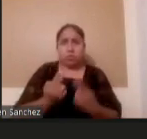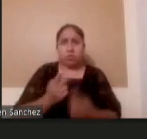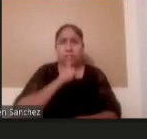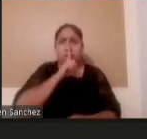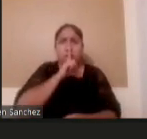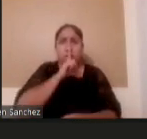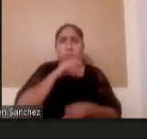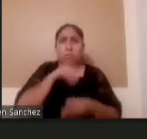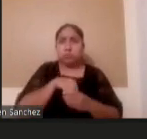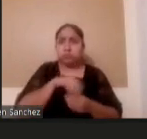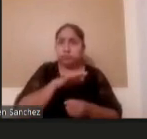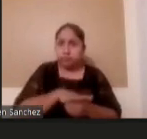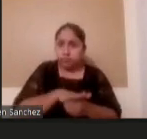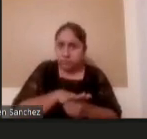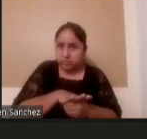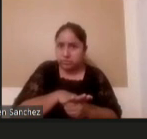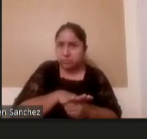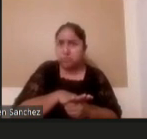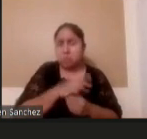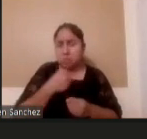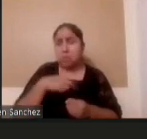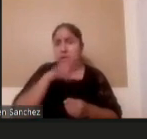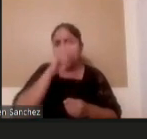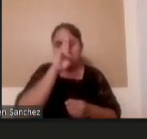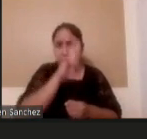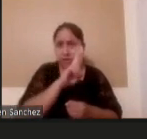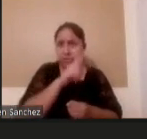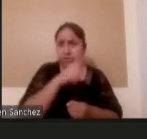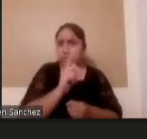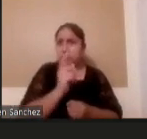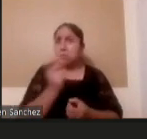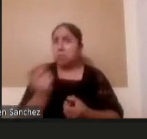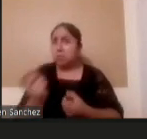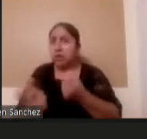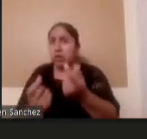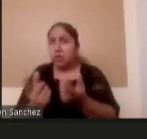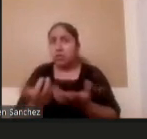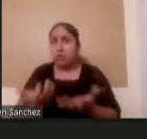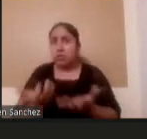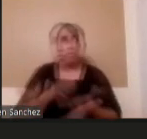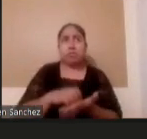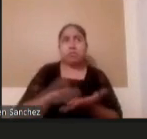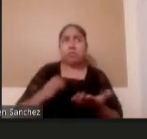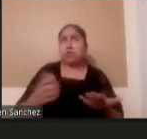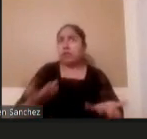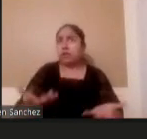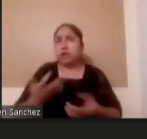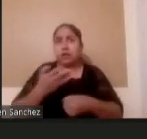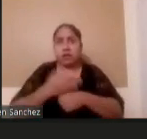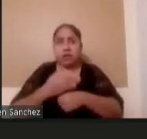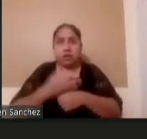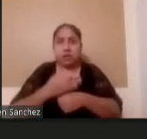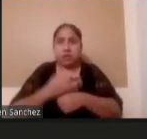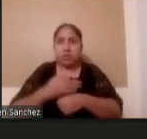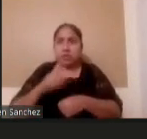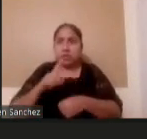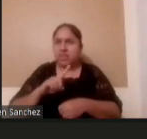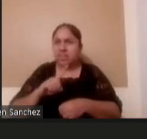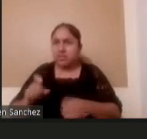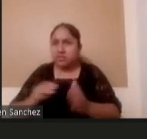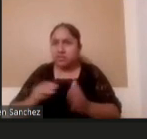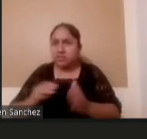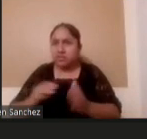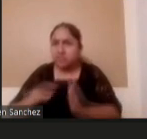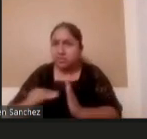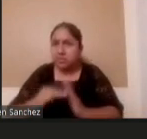una sesión son 100 millones de pesos y luego es un terreno y luego mañana va a ser la Academia de Policía. Entonces yo creo que esto es parte